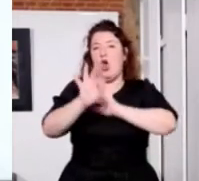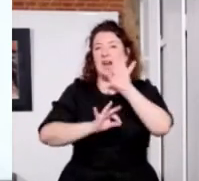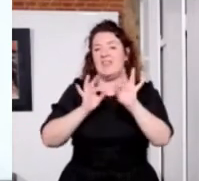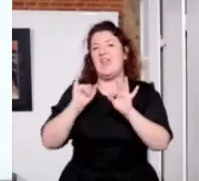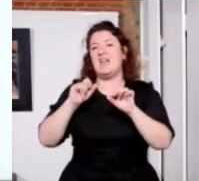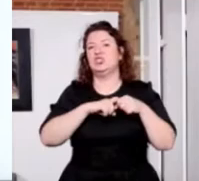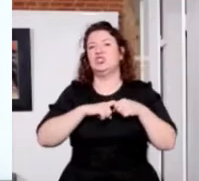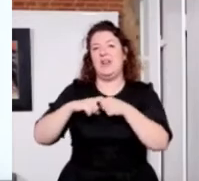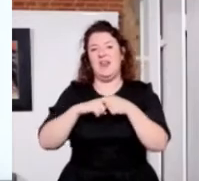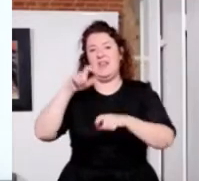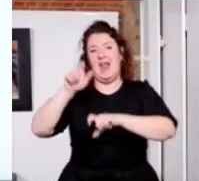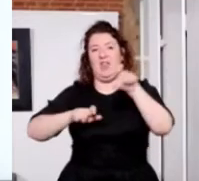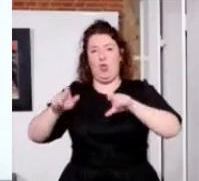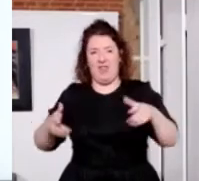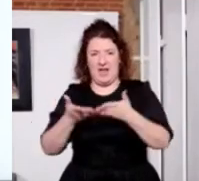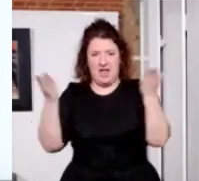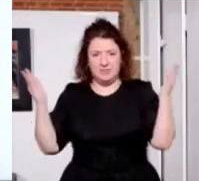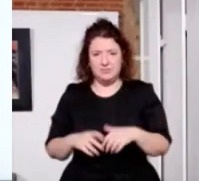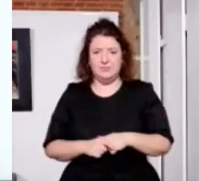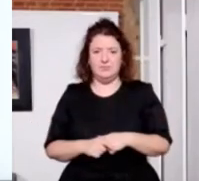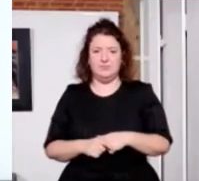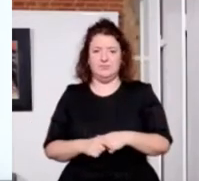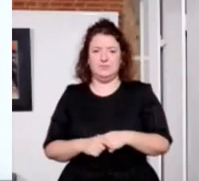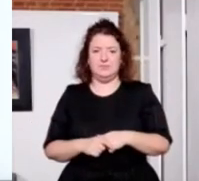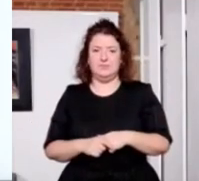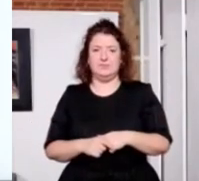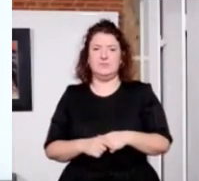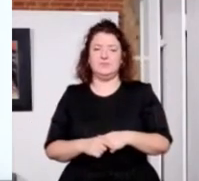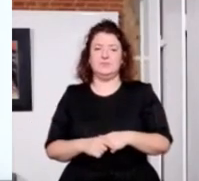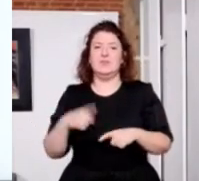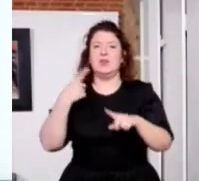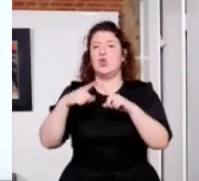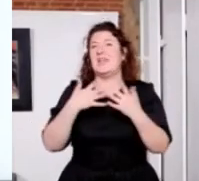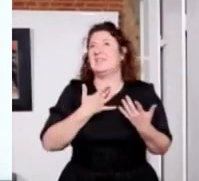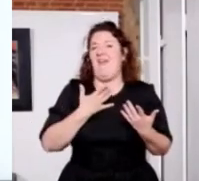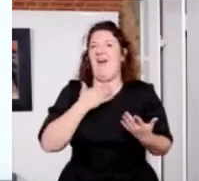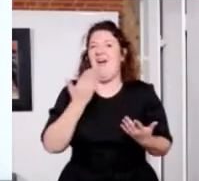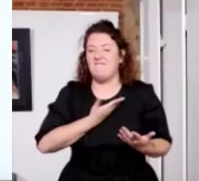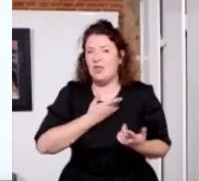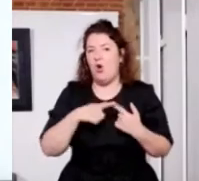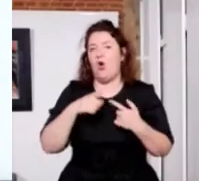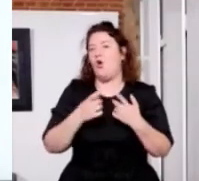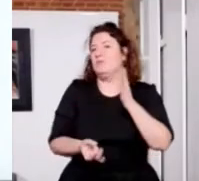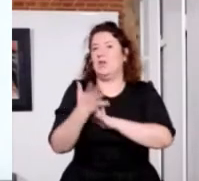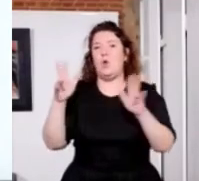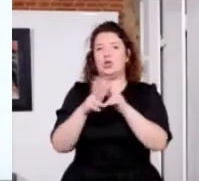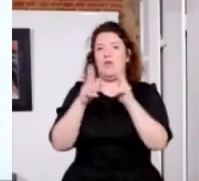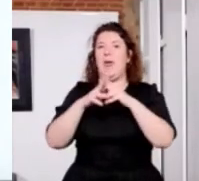solidaria de la ciudadanía en la solución de los problemas que le afectan y en la correlativa constitución de una sociedad